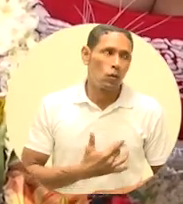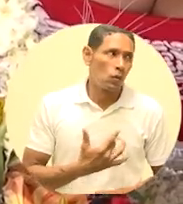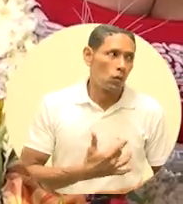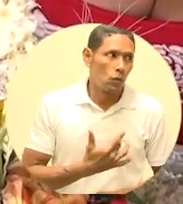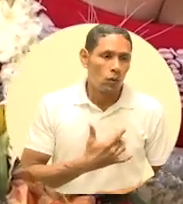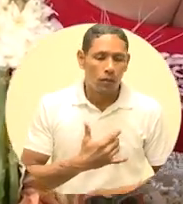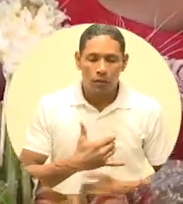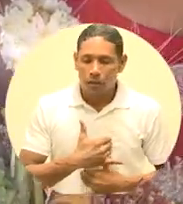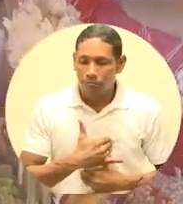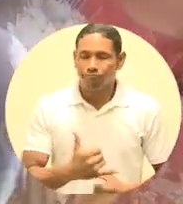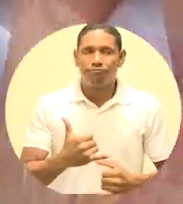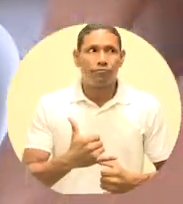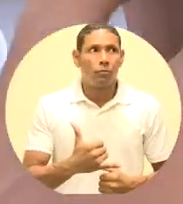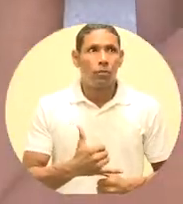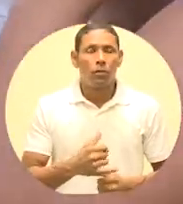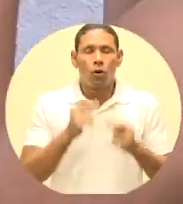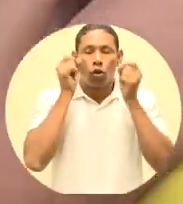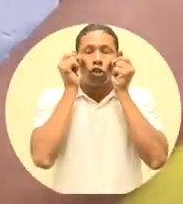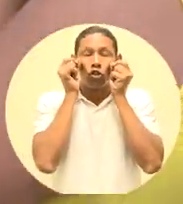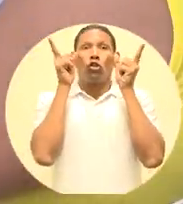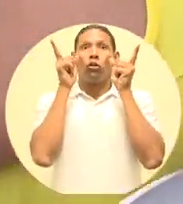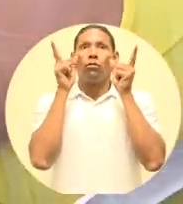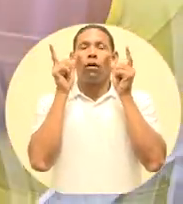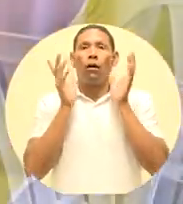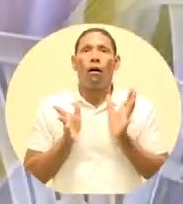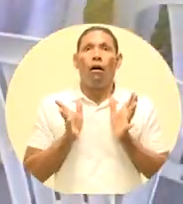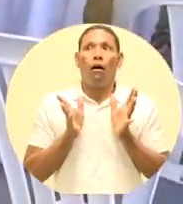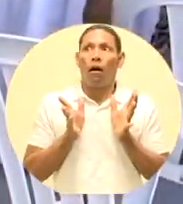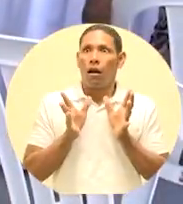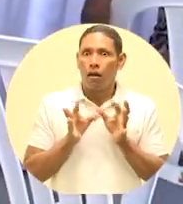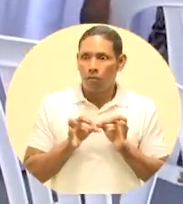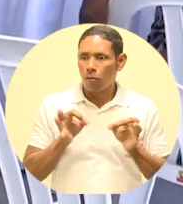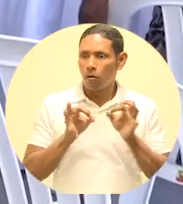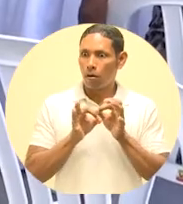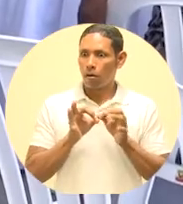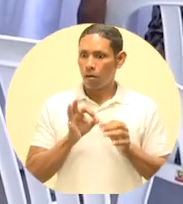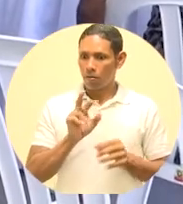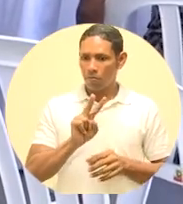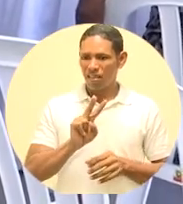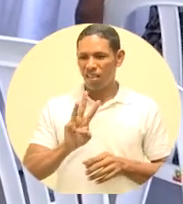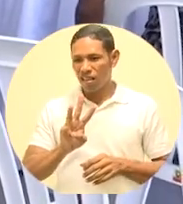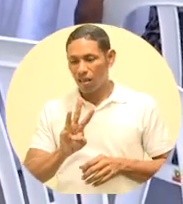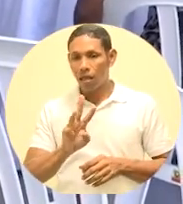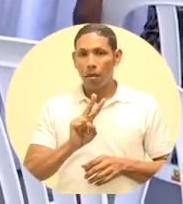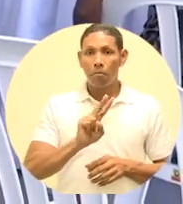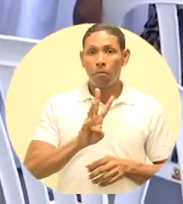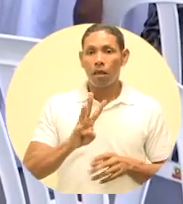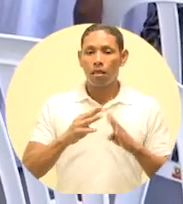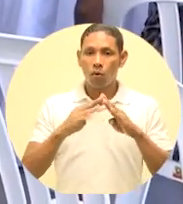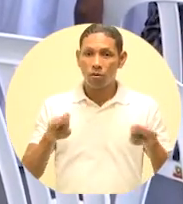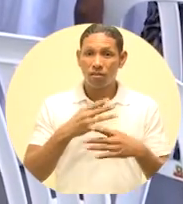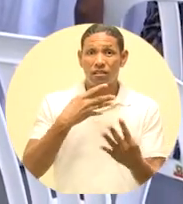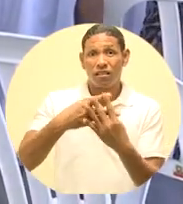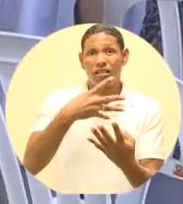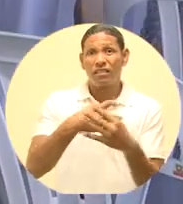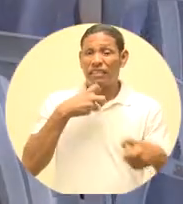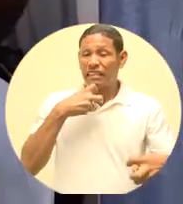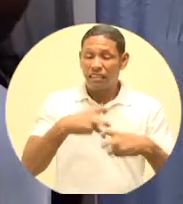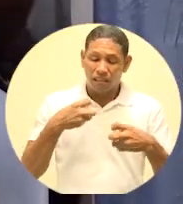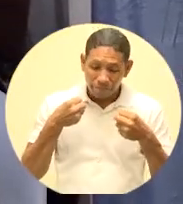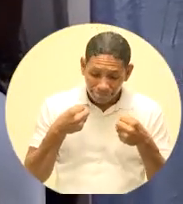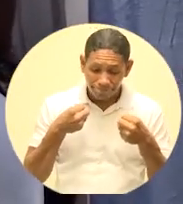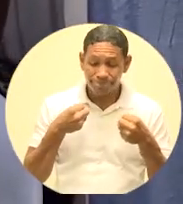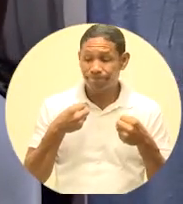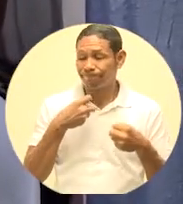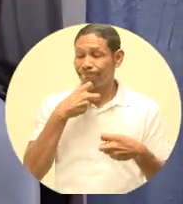Súper, es una motivación grande, ya que nosotros no esperábamos esto porque pasar un 23 de diciembre, un 24 de diciembre detrás de